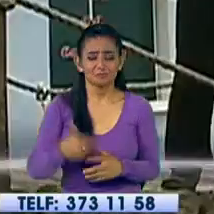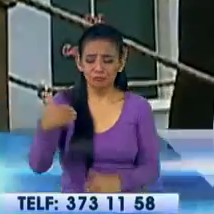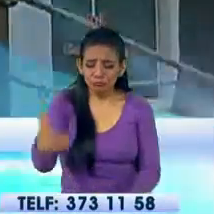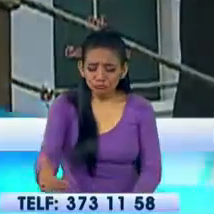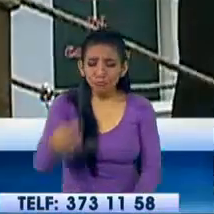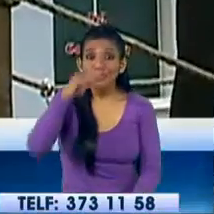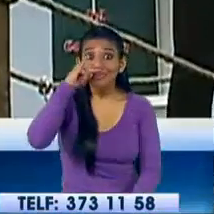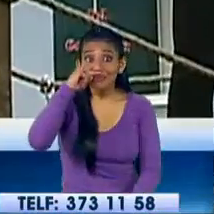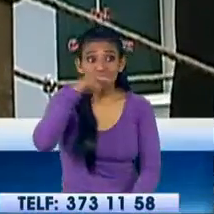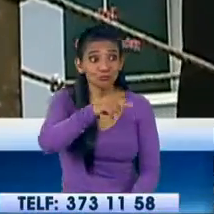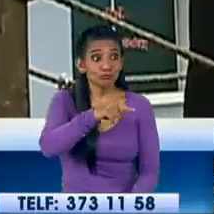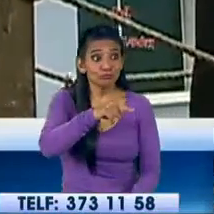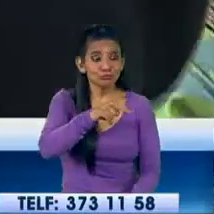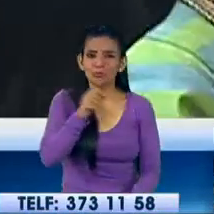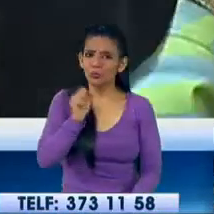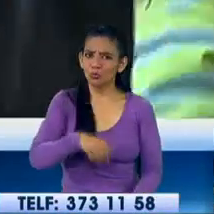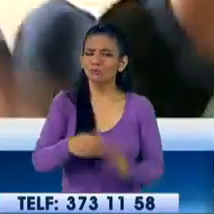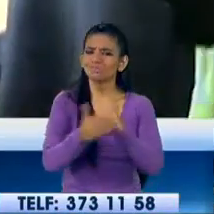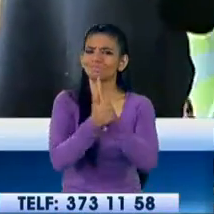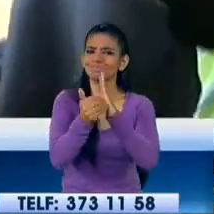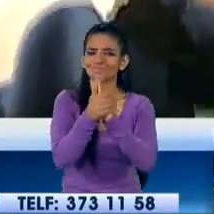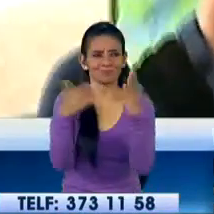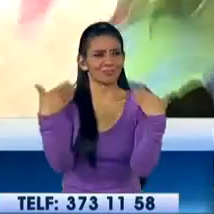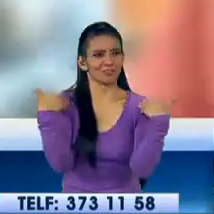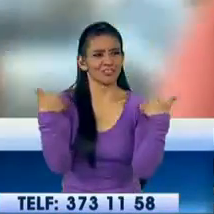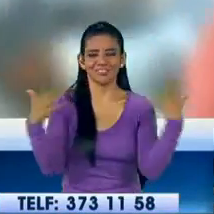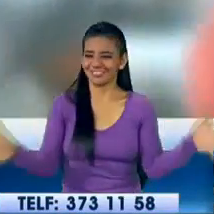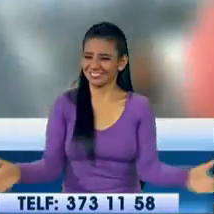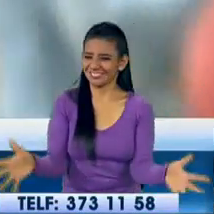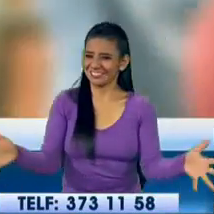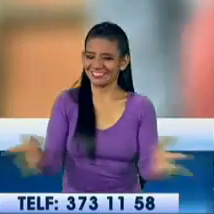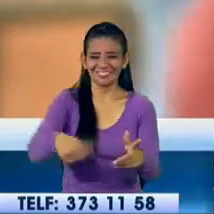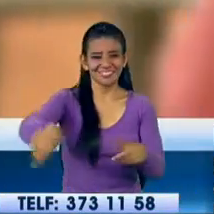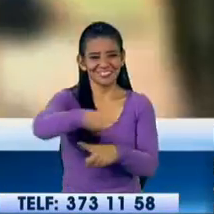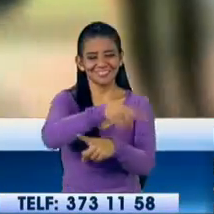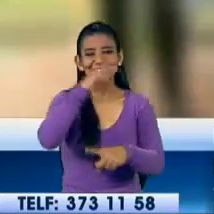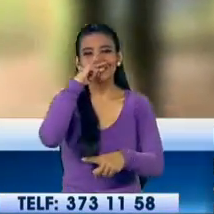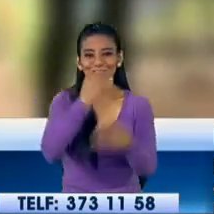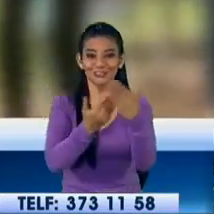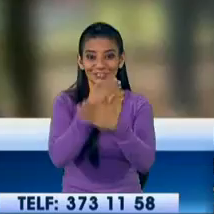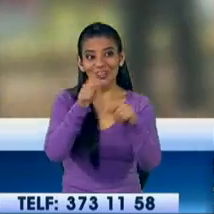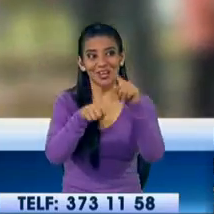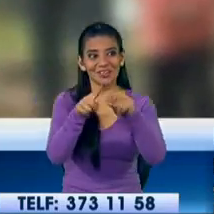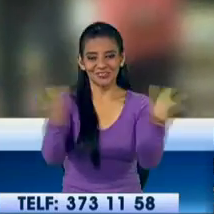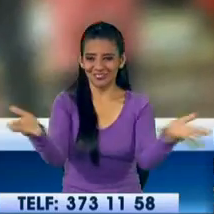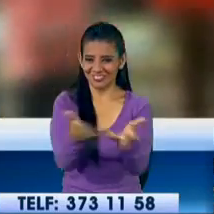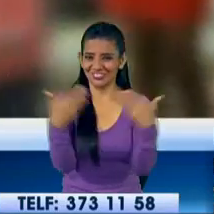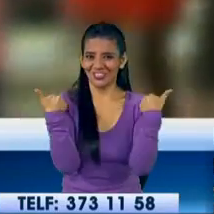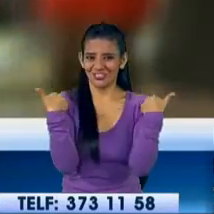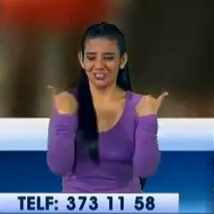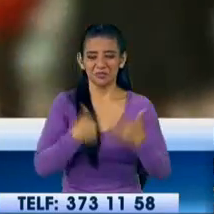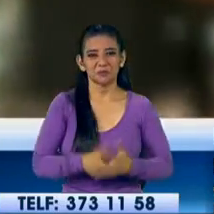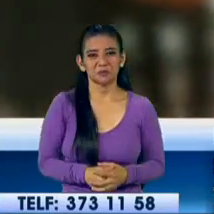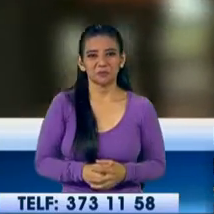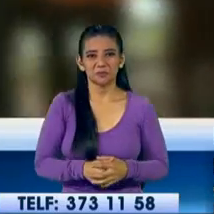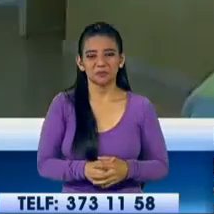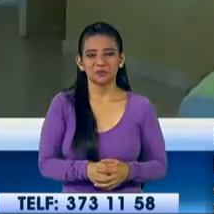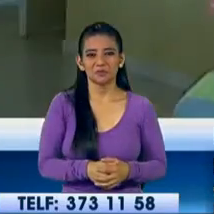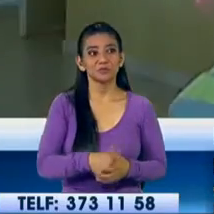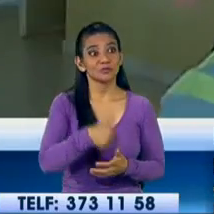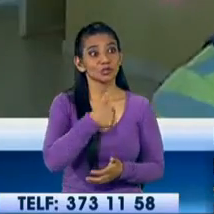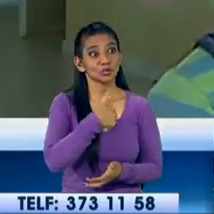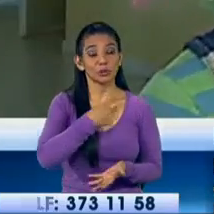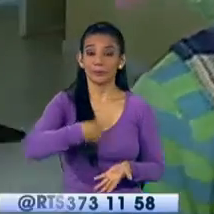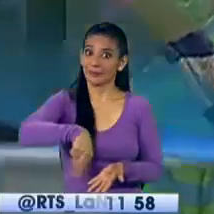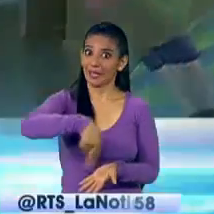Agustín pone su talento y su entusiasmo para ser felices a sus nuevos amiguitos. Voy a bailar y